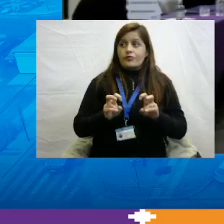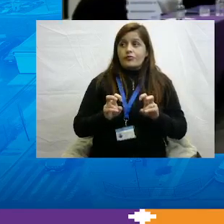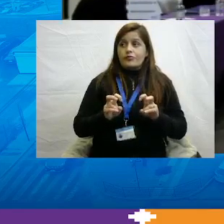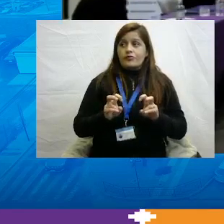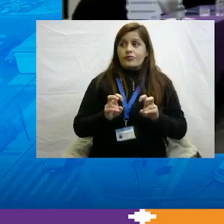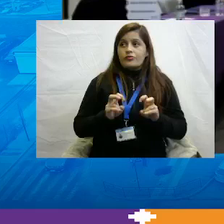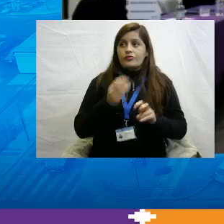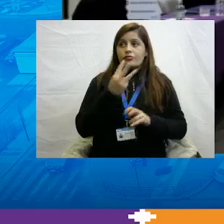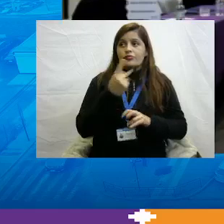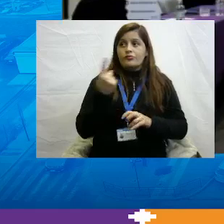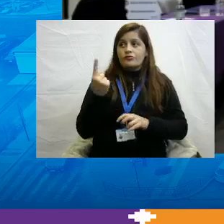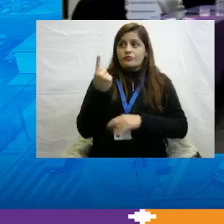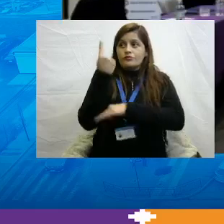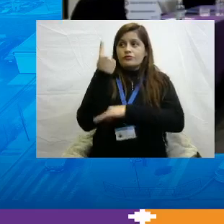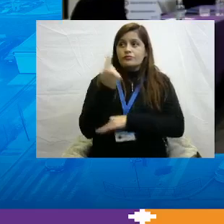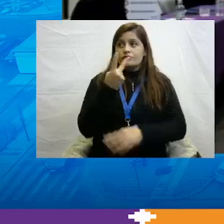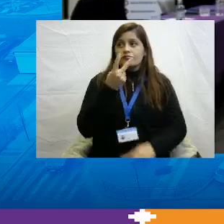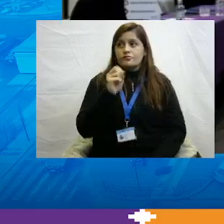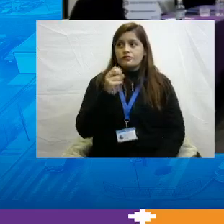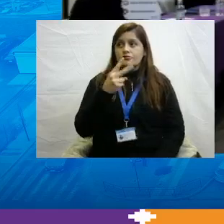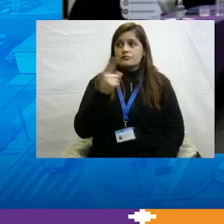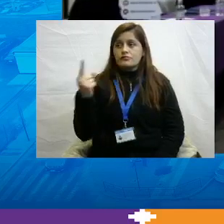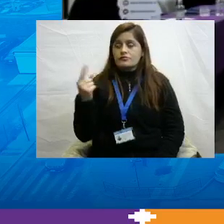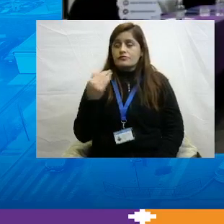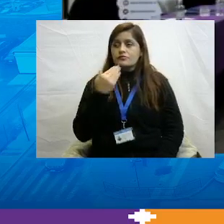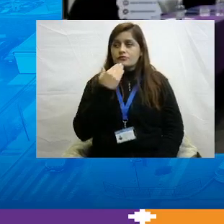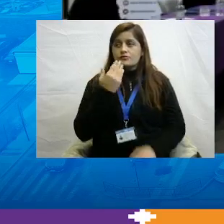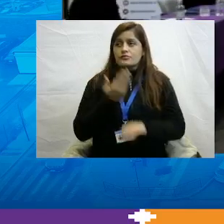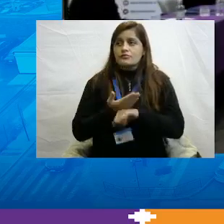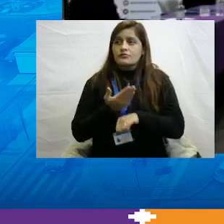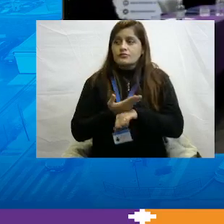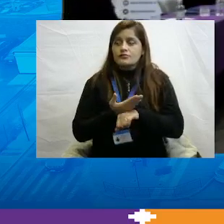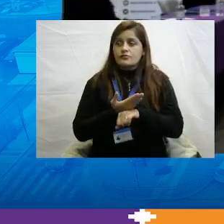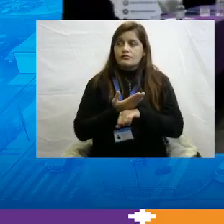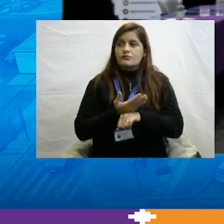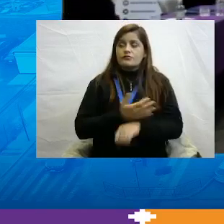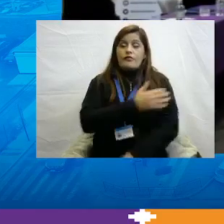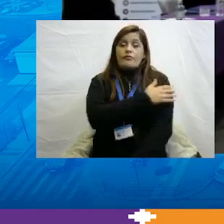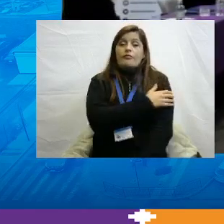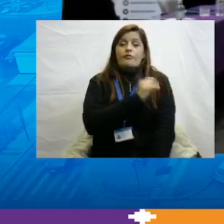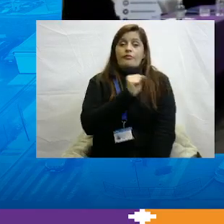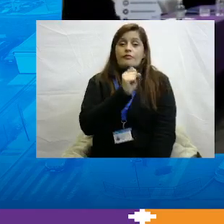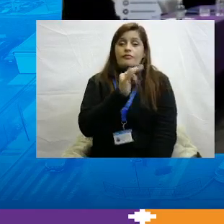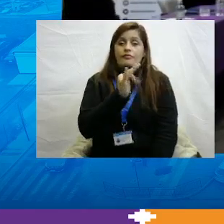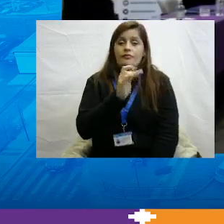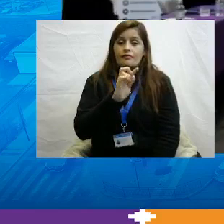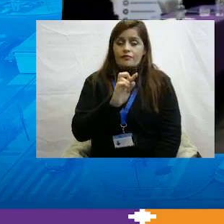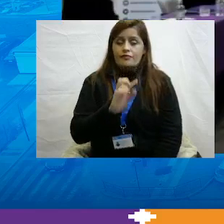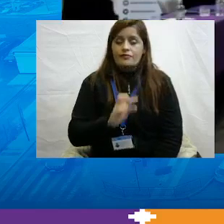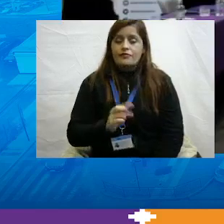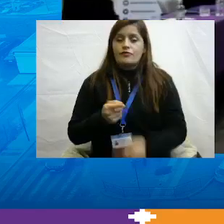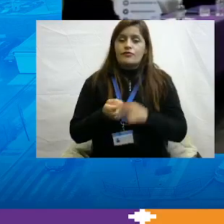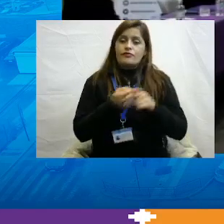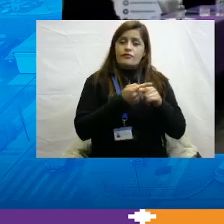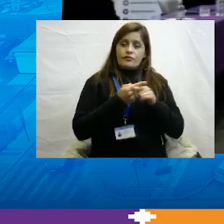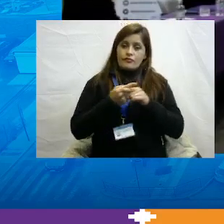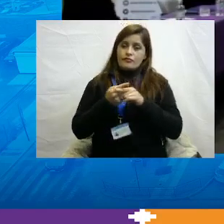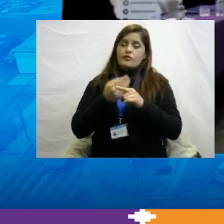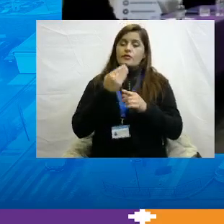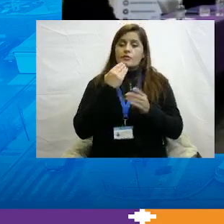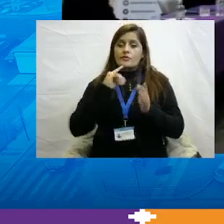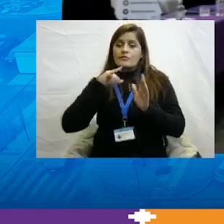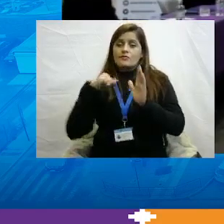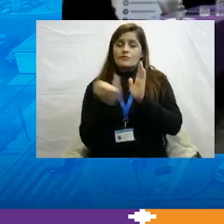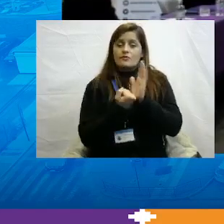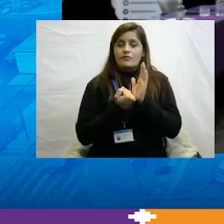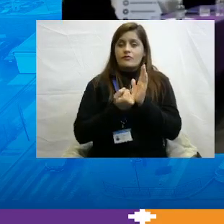del 31 de diciembre del 2021, además de solicitar el pago de la deuda previsional y las leyes de la seguridad social con reajuste de intereses